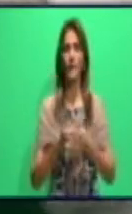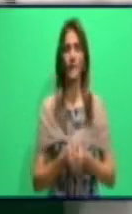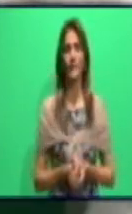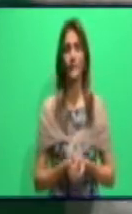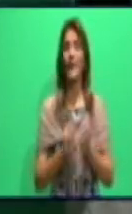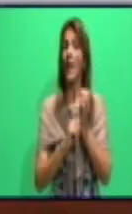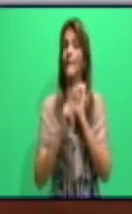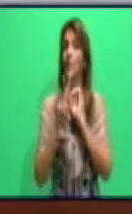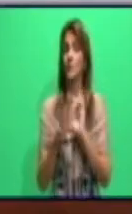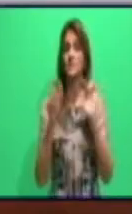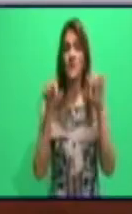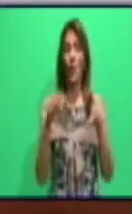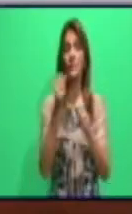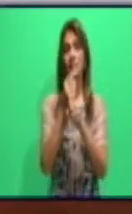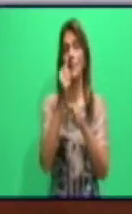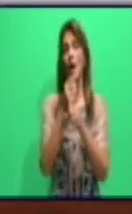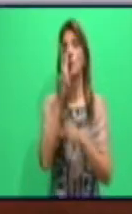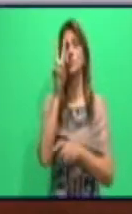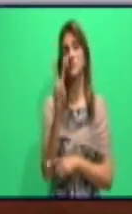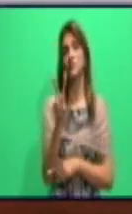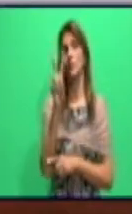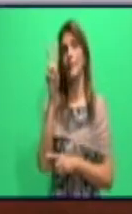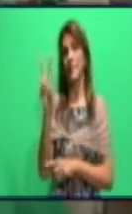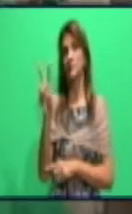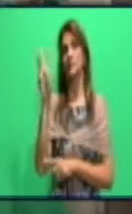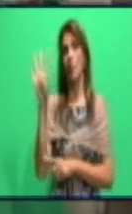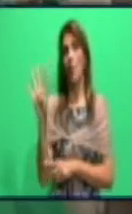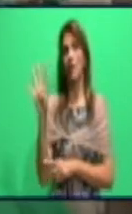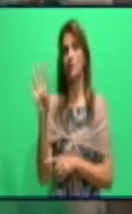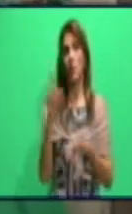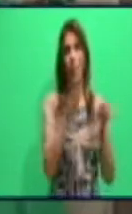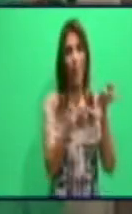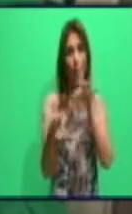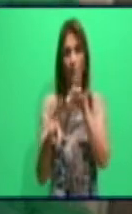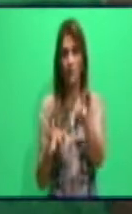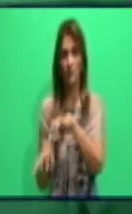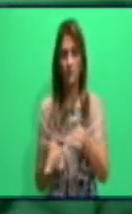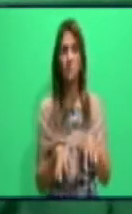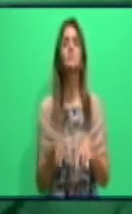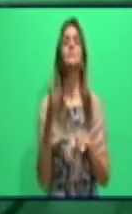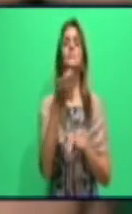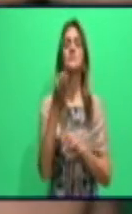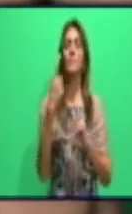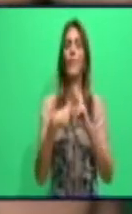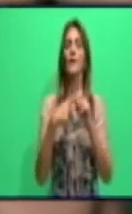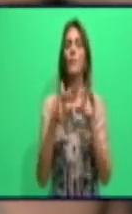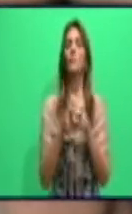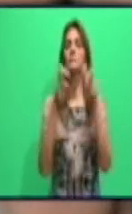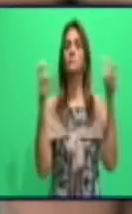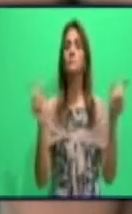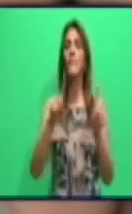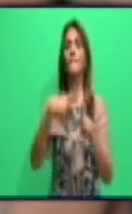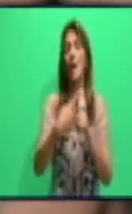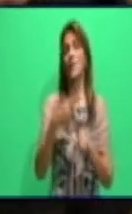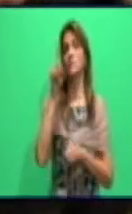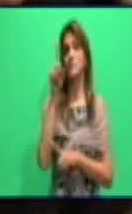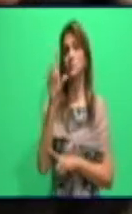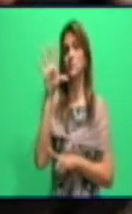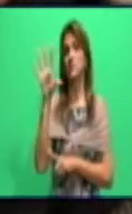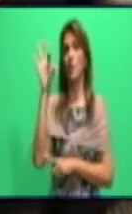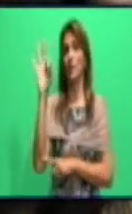provincia trabaja con 224 focos, siendo Bayamo el municipio que más focos está trabajando, con 158.